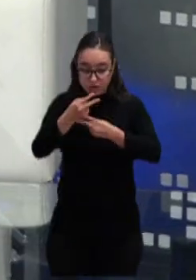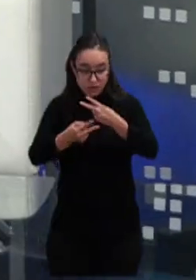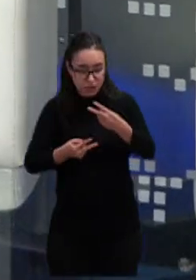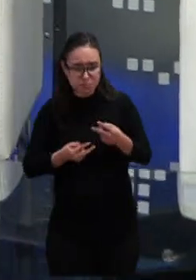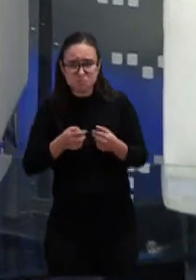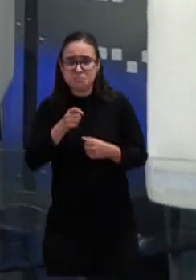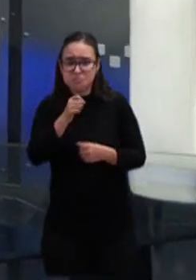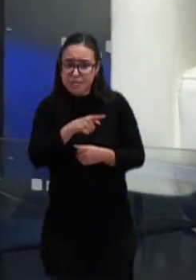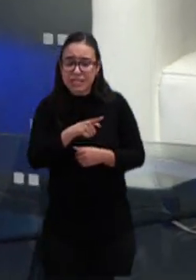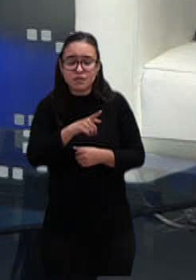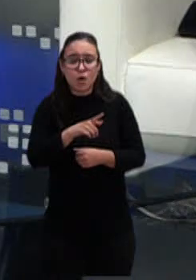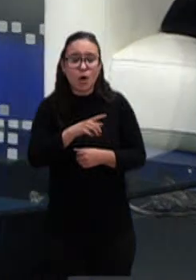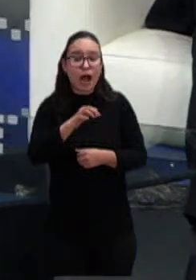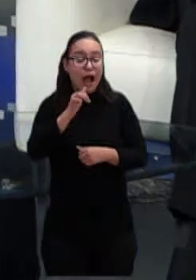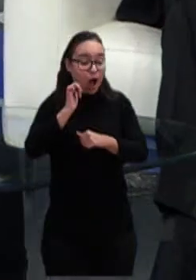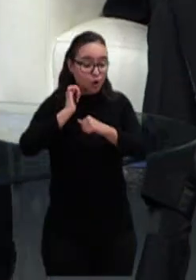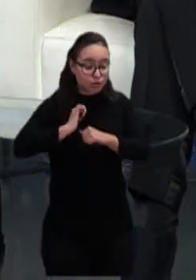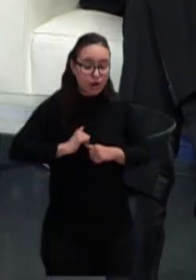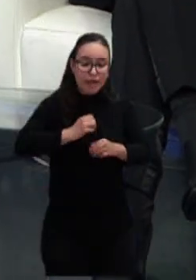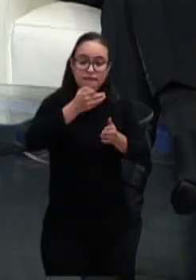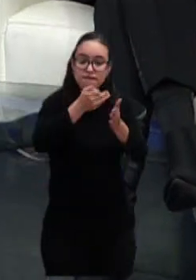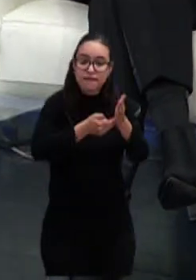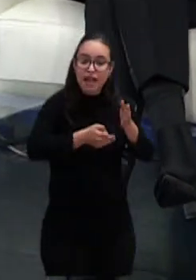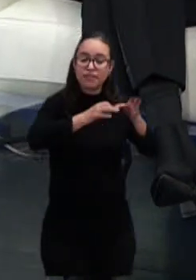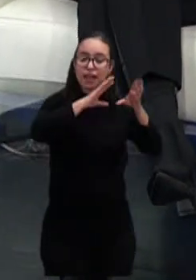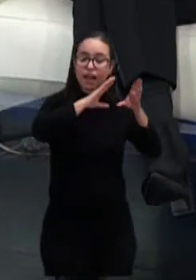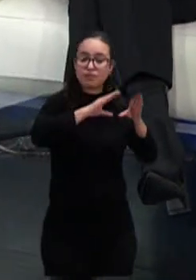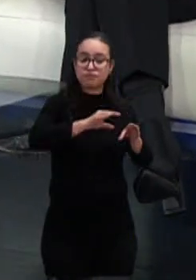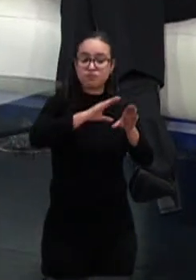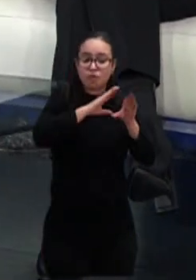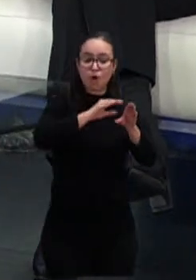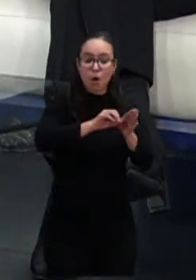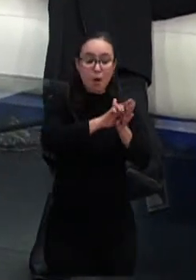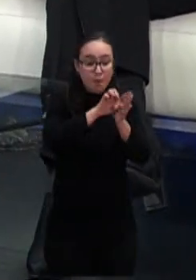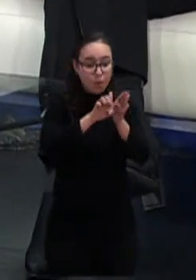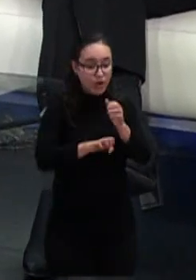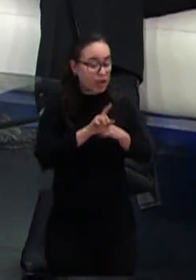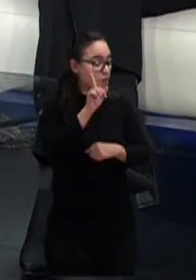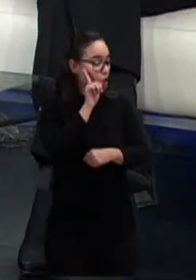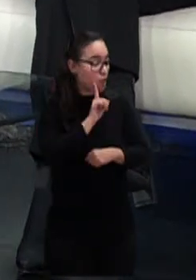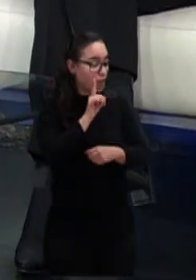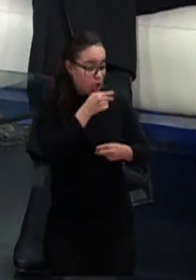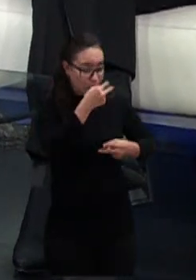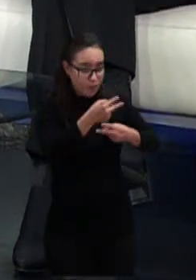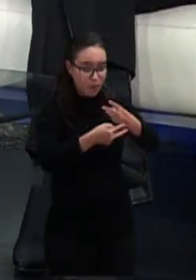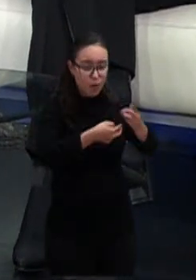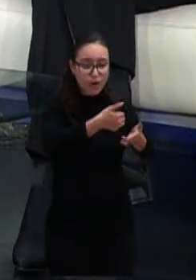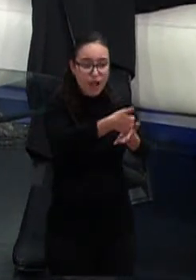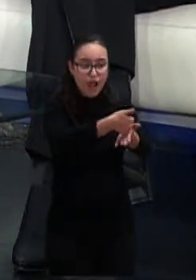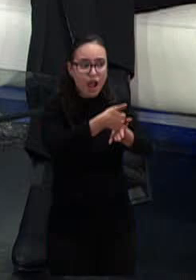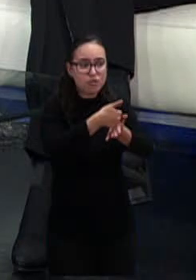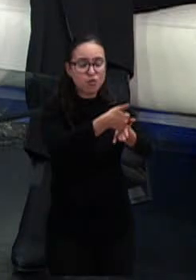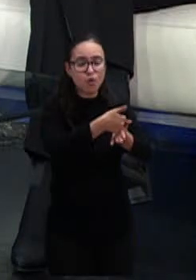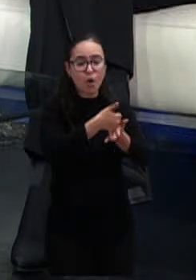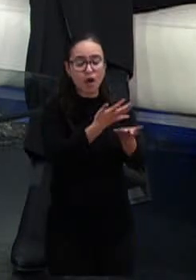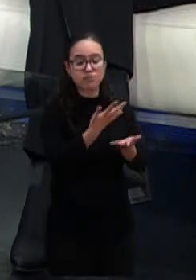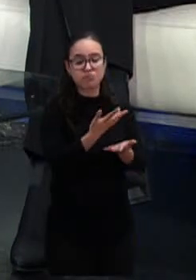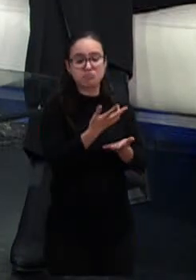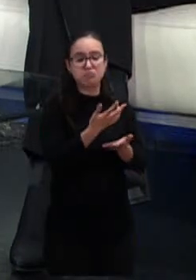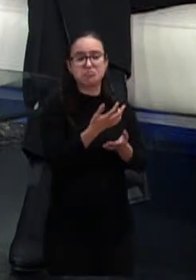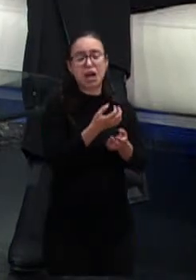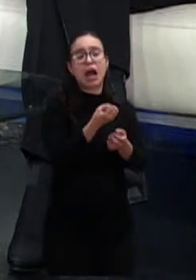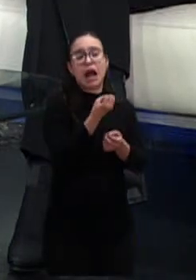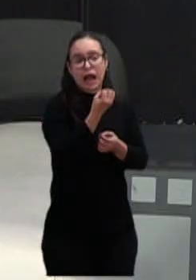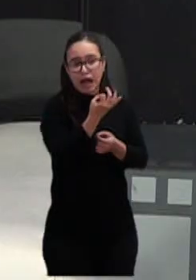necesitan capacitación porque cuando una mujer llega pidiendo ayuda en algunas instancias en